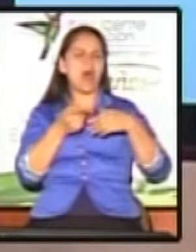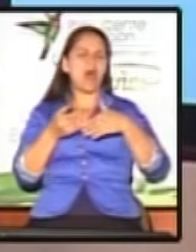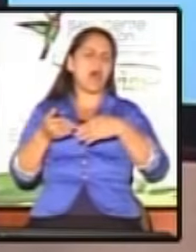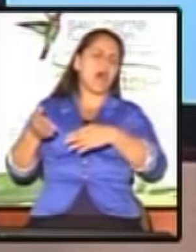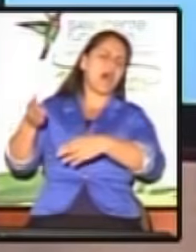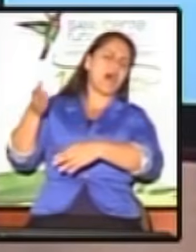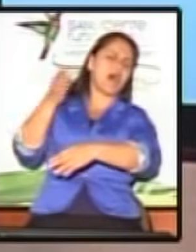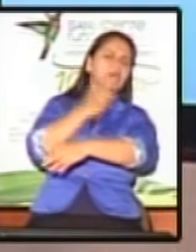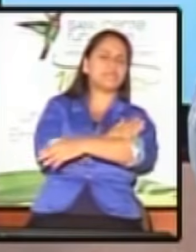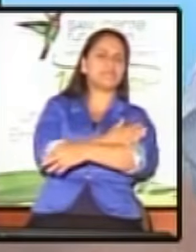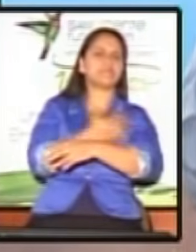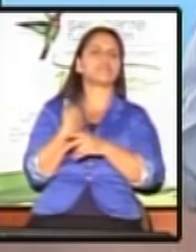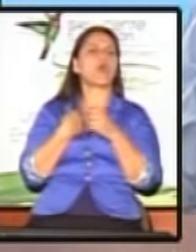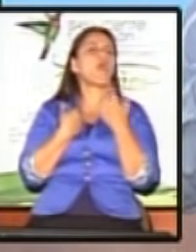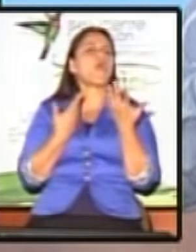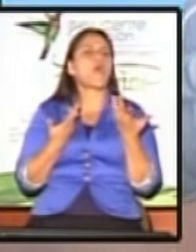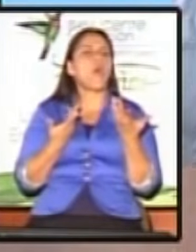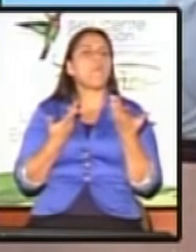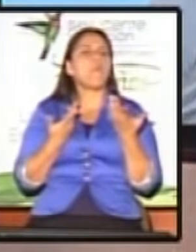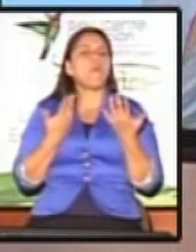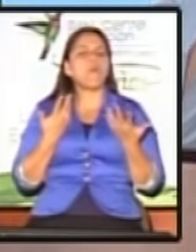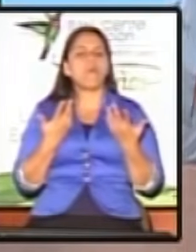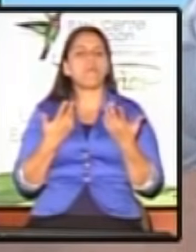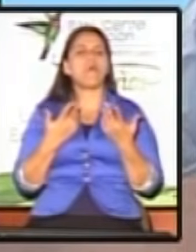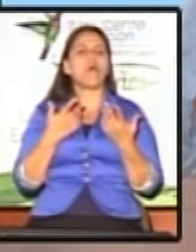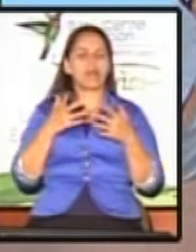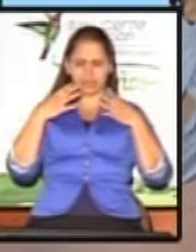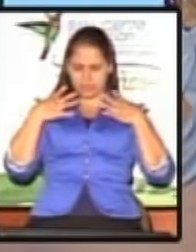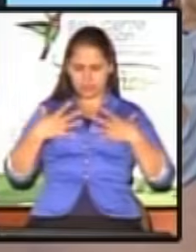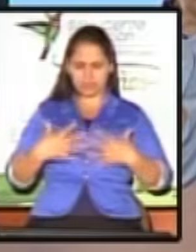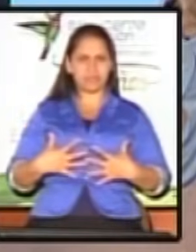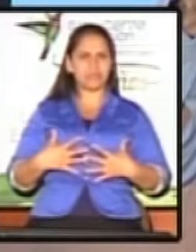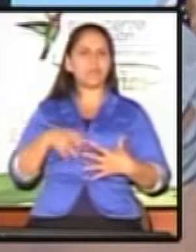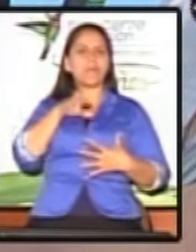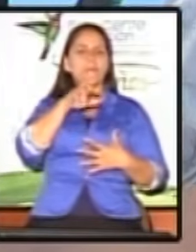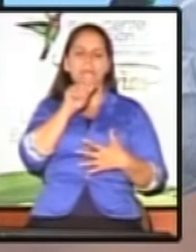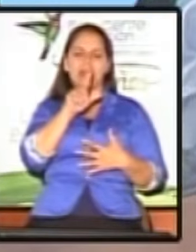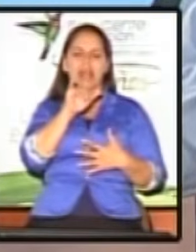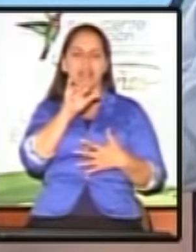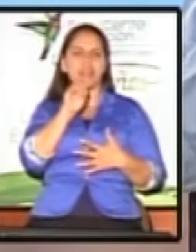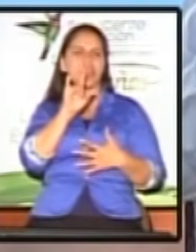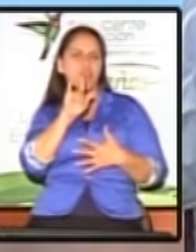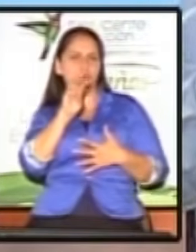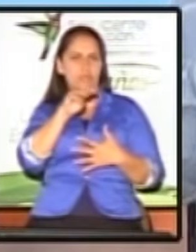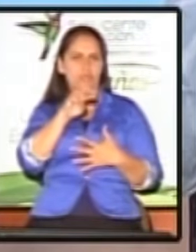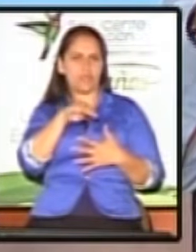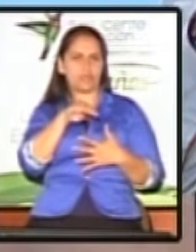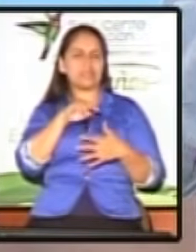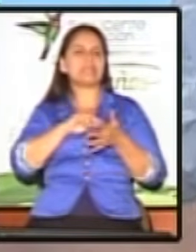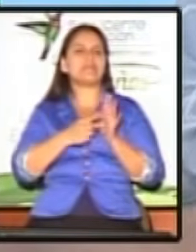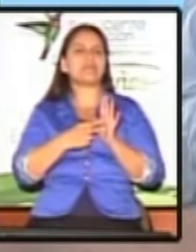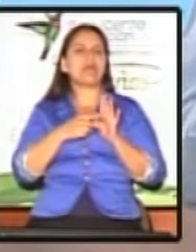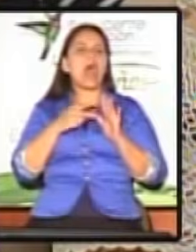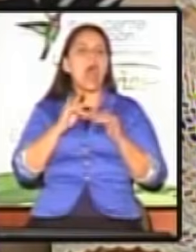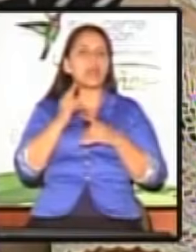el Santísimo lo exponían, pero lo transportaban con un manto, con un pallium, que significa lo que mitiga, tapa